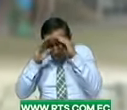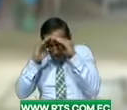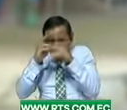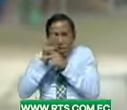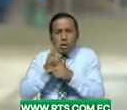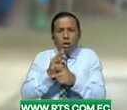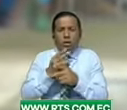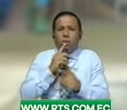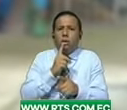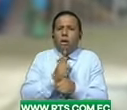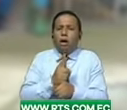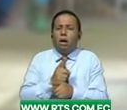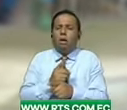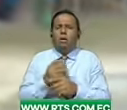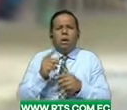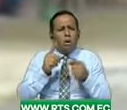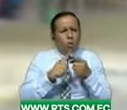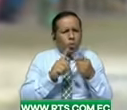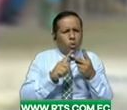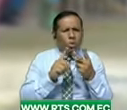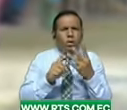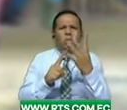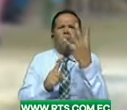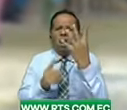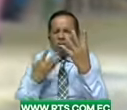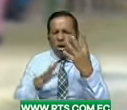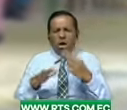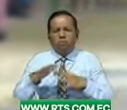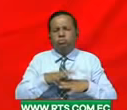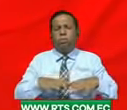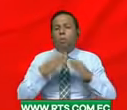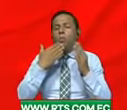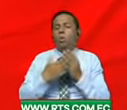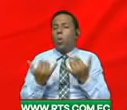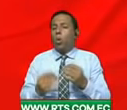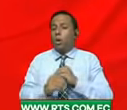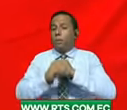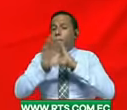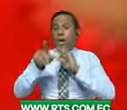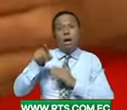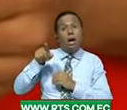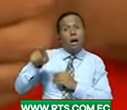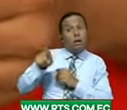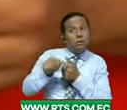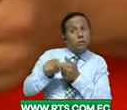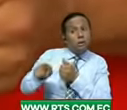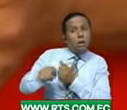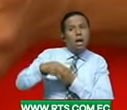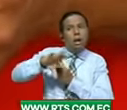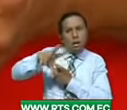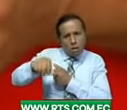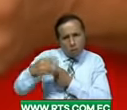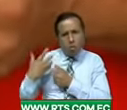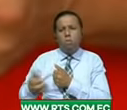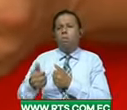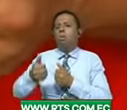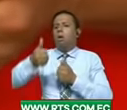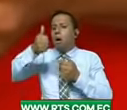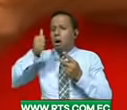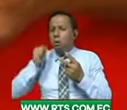Y que ya van más de 4 casos de robos en este sector. En antes de la mañana dice que han robado en la esquina también.